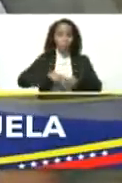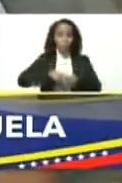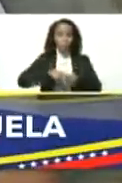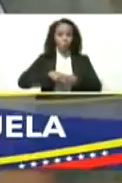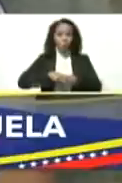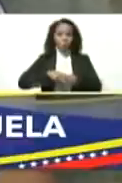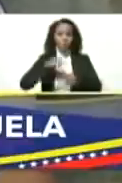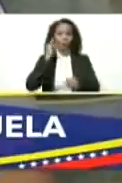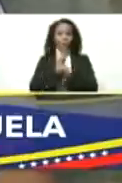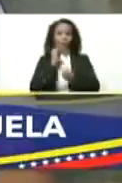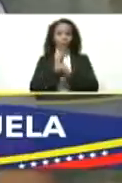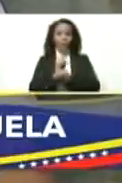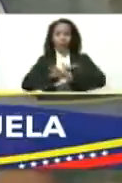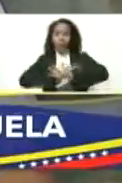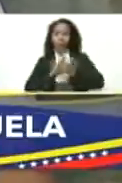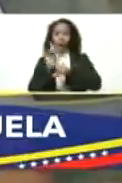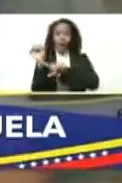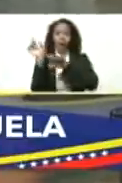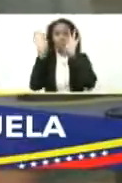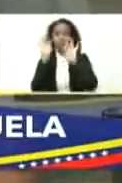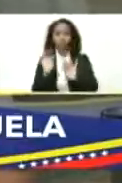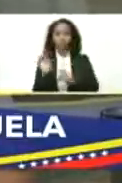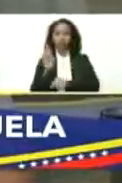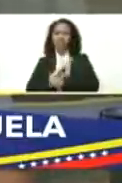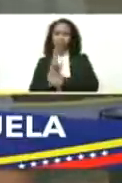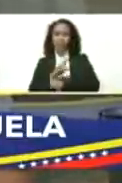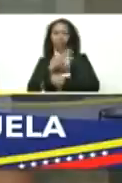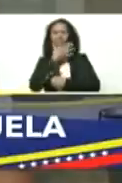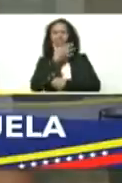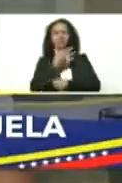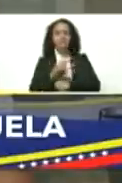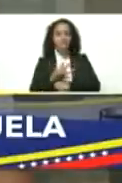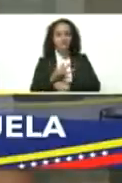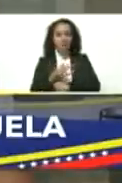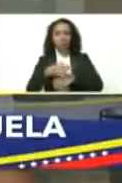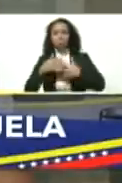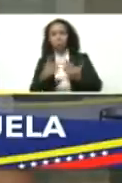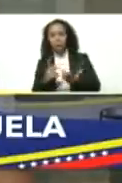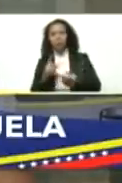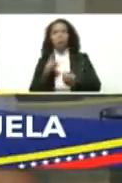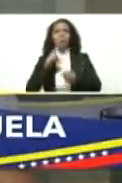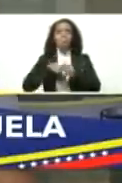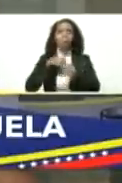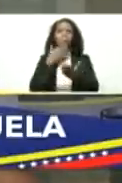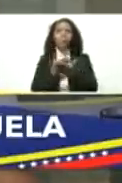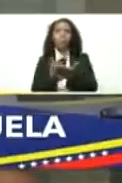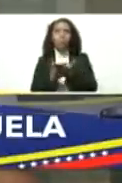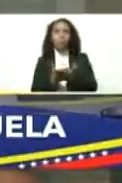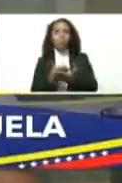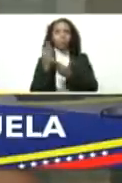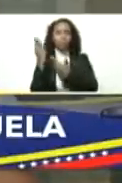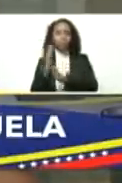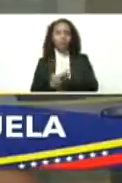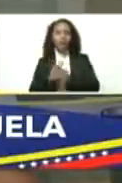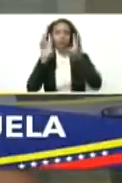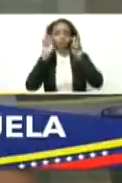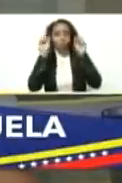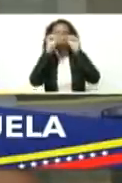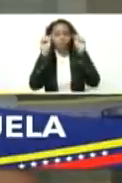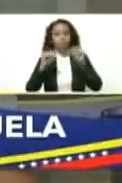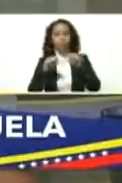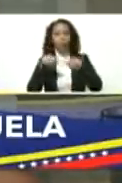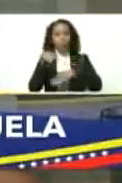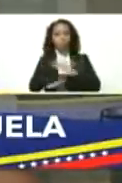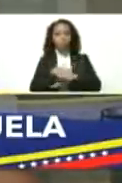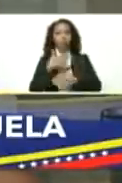de la página, ya que es una manera rápida y fácil de postularse a este nuevo sistema,